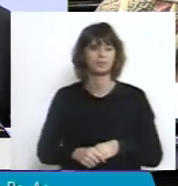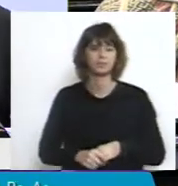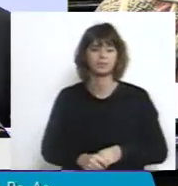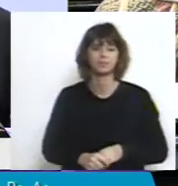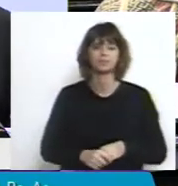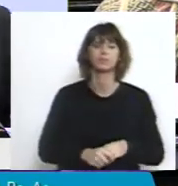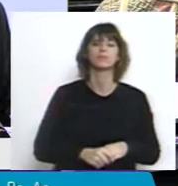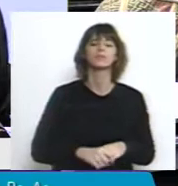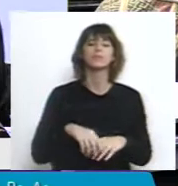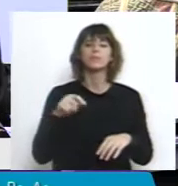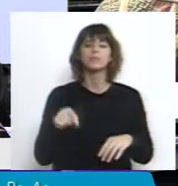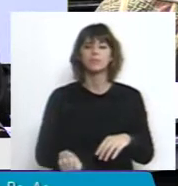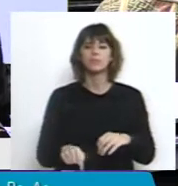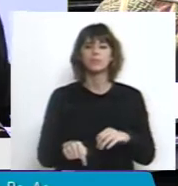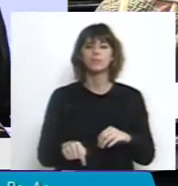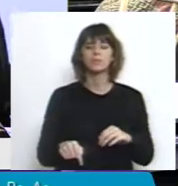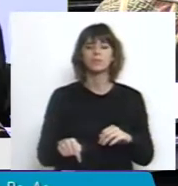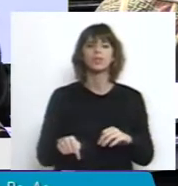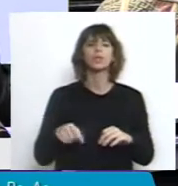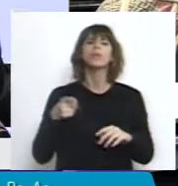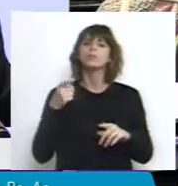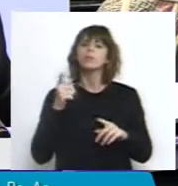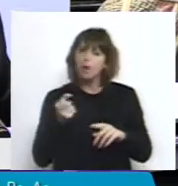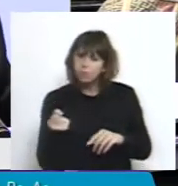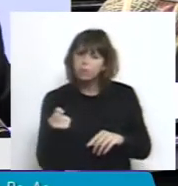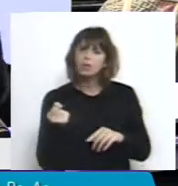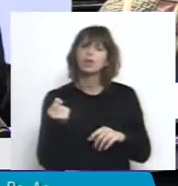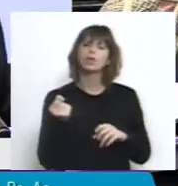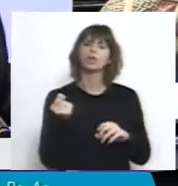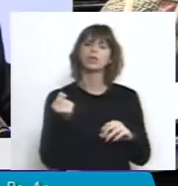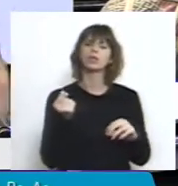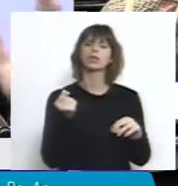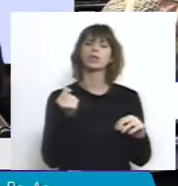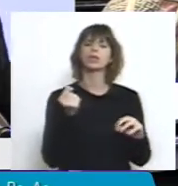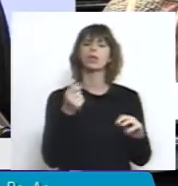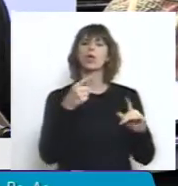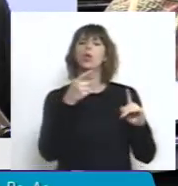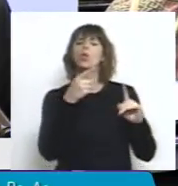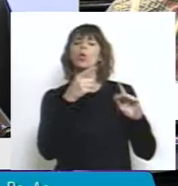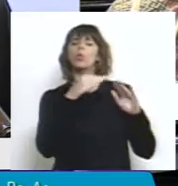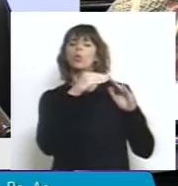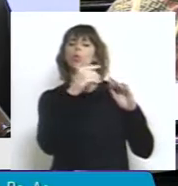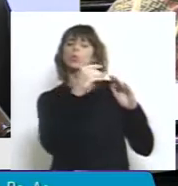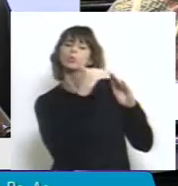de nuevo y soportó un déficit que no pasa de un punto del PBI